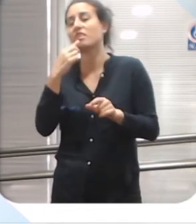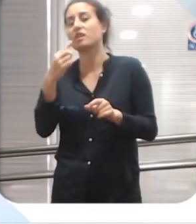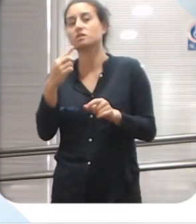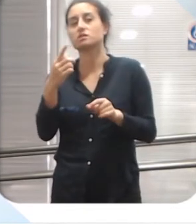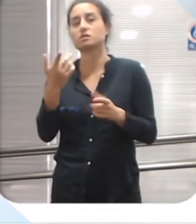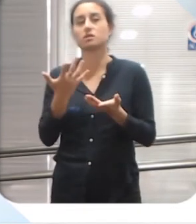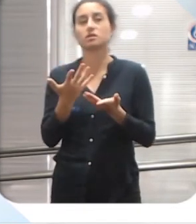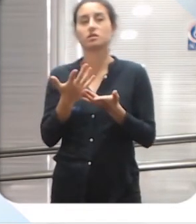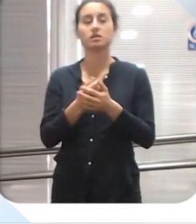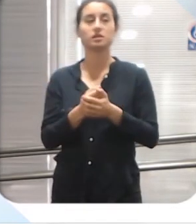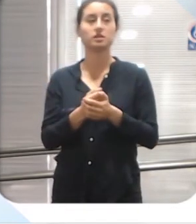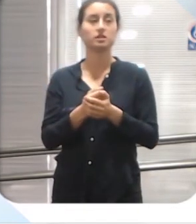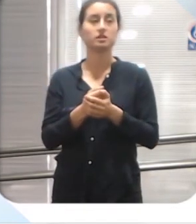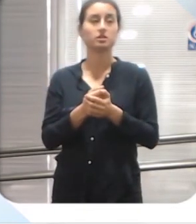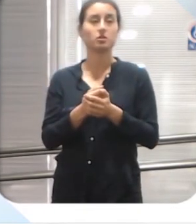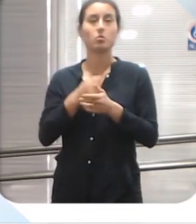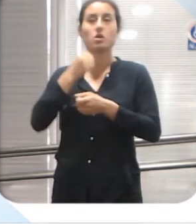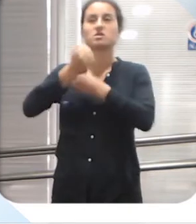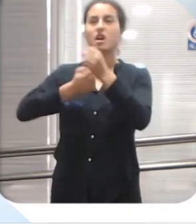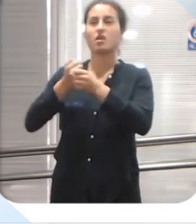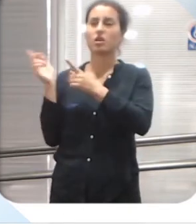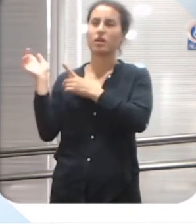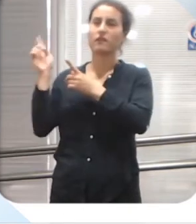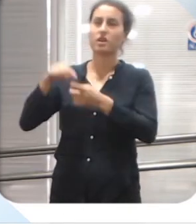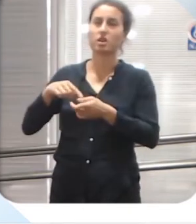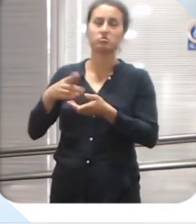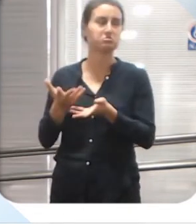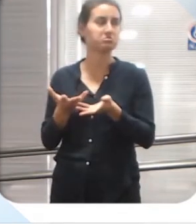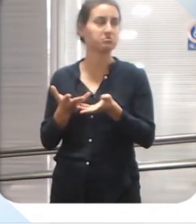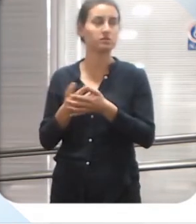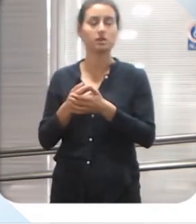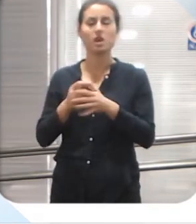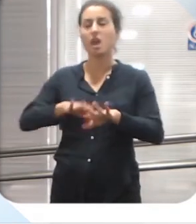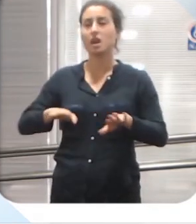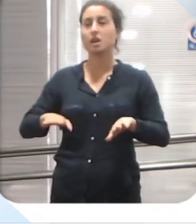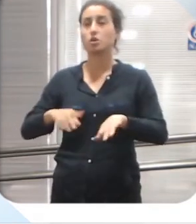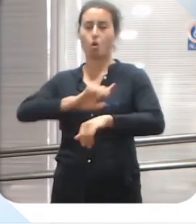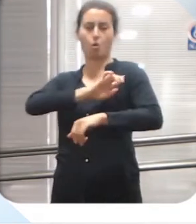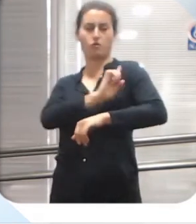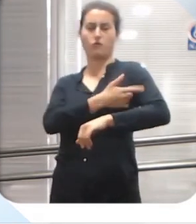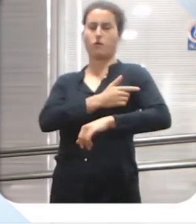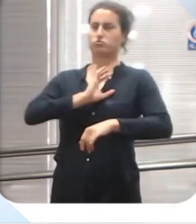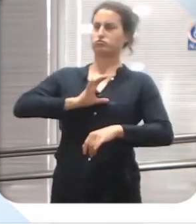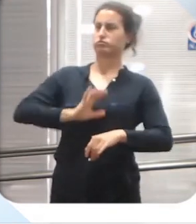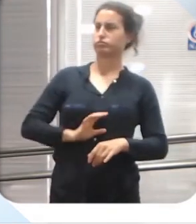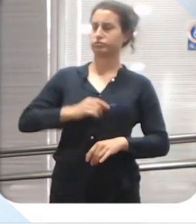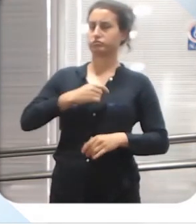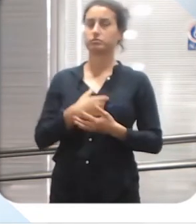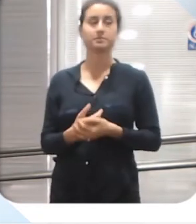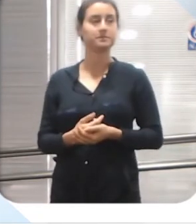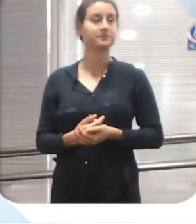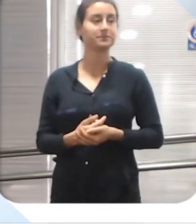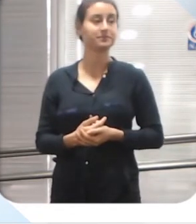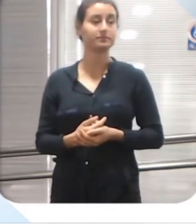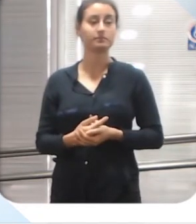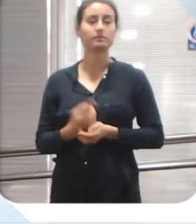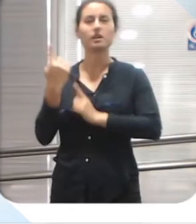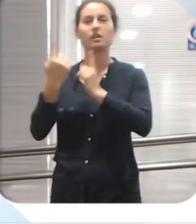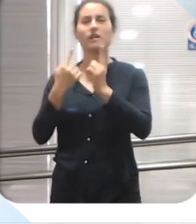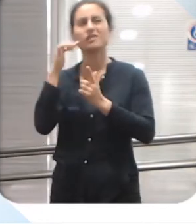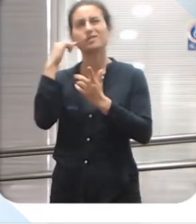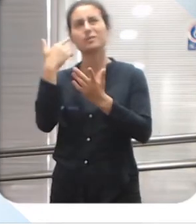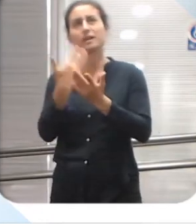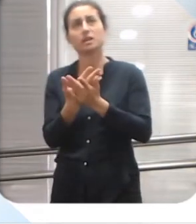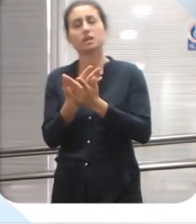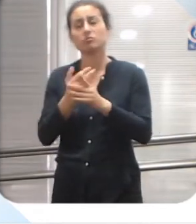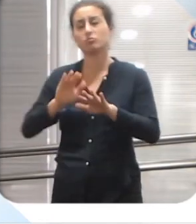esto es como una gran corriente que vino ya hace unos años, ¿no? Que es, el niño tiene fuerte personalidad. Y a veces nos plantean